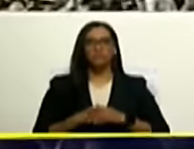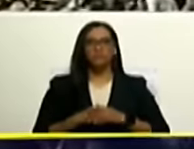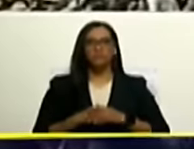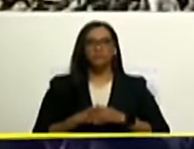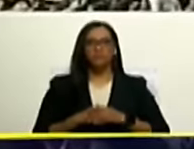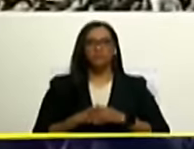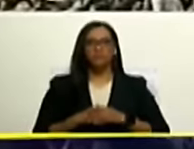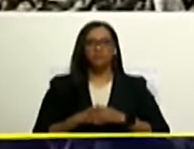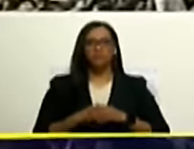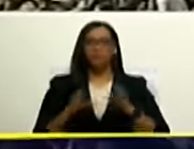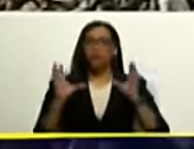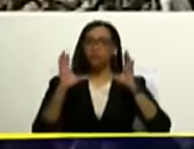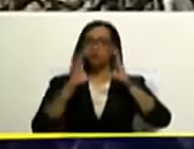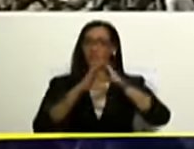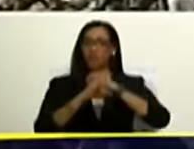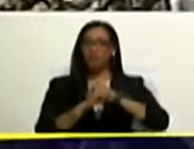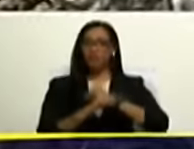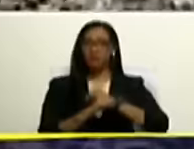en la oscuridad,